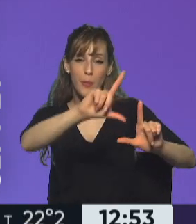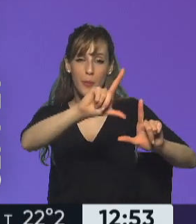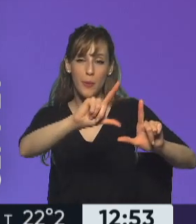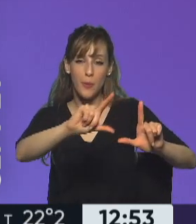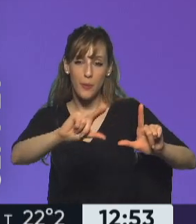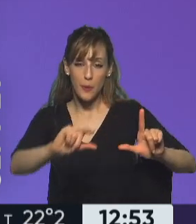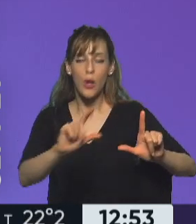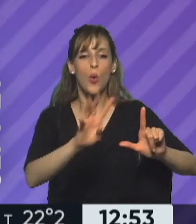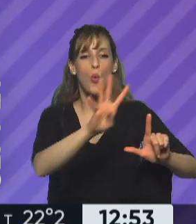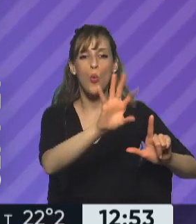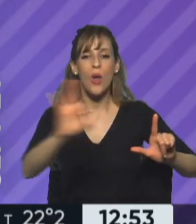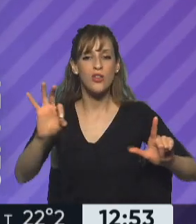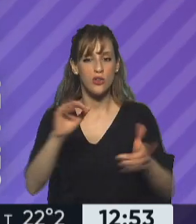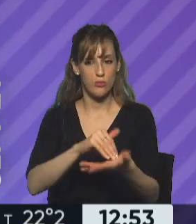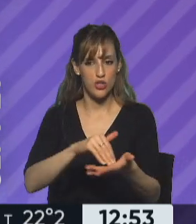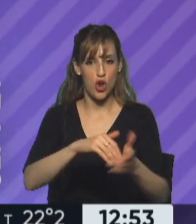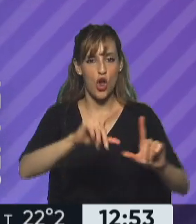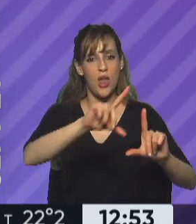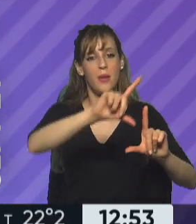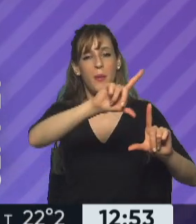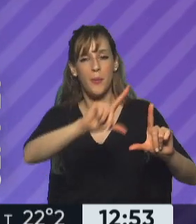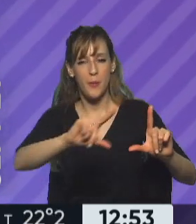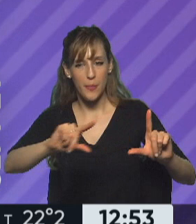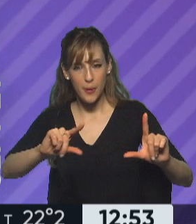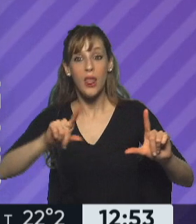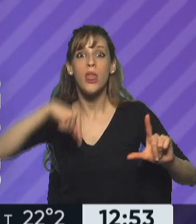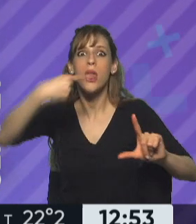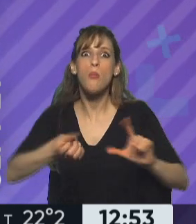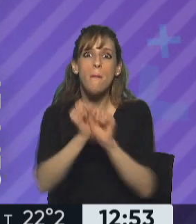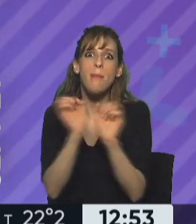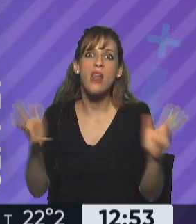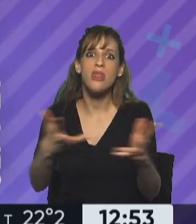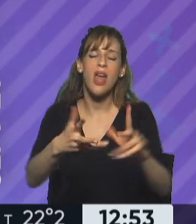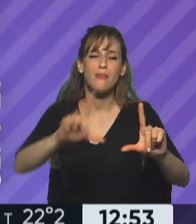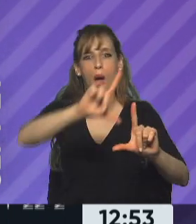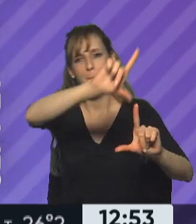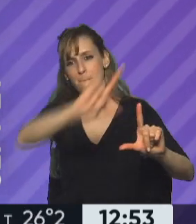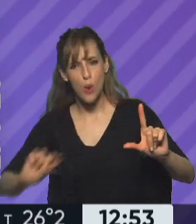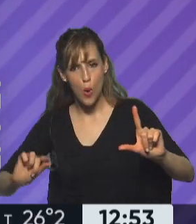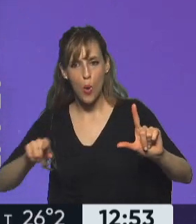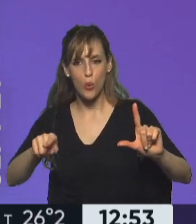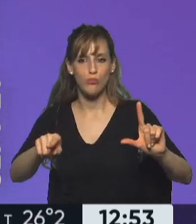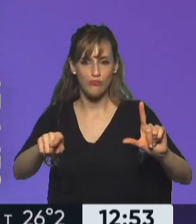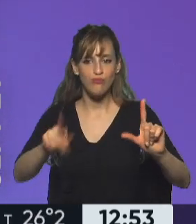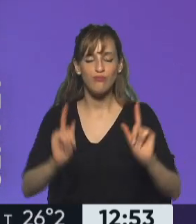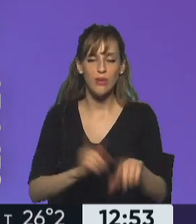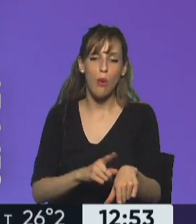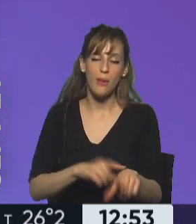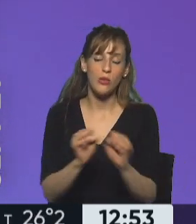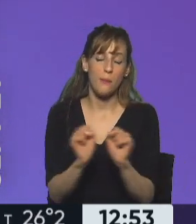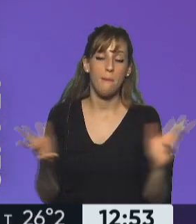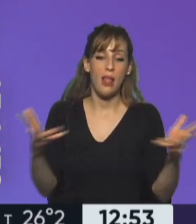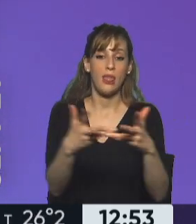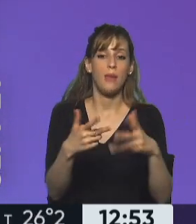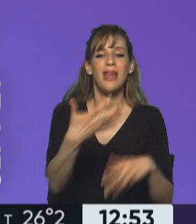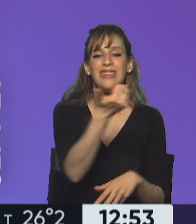los 400 millones, otra vez se da el pico en diciembre. Y después la pandemia. Y después aparece 2019, todavía es una época de recesión, se mantiene en